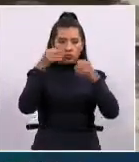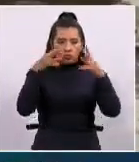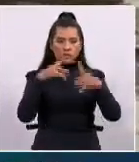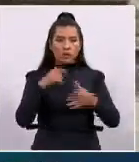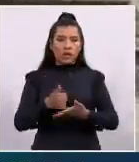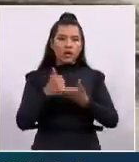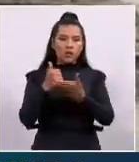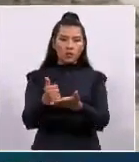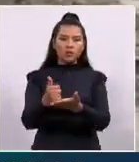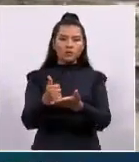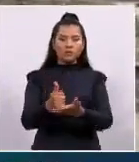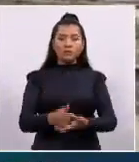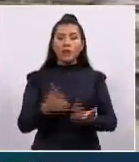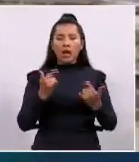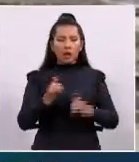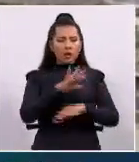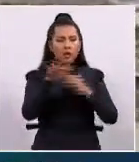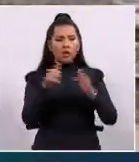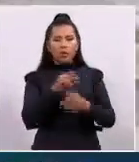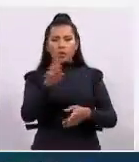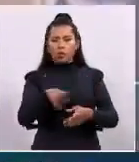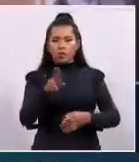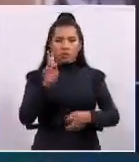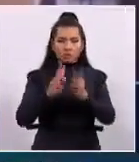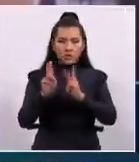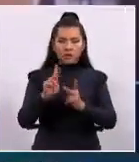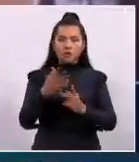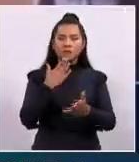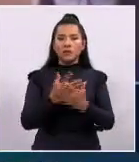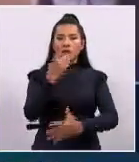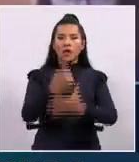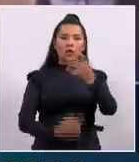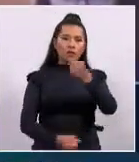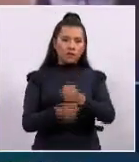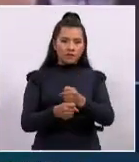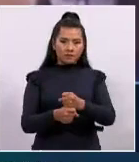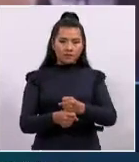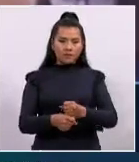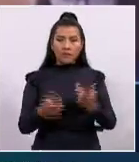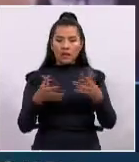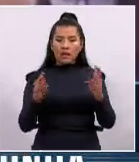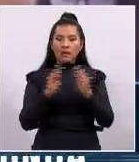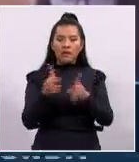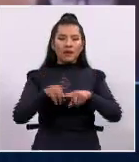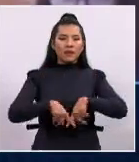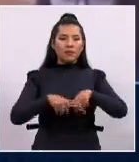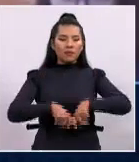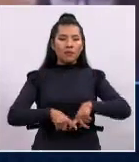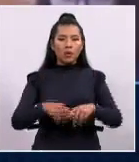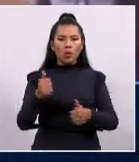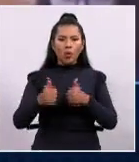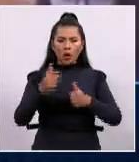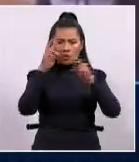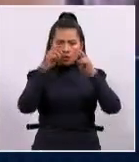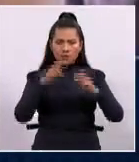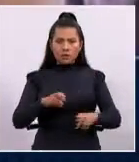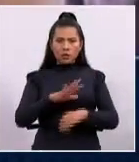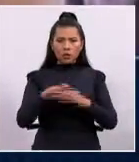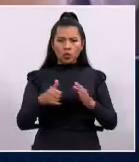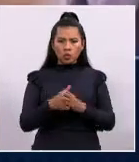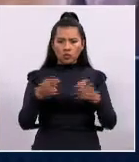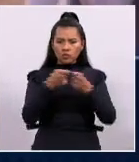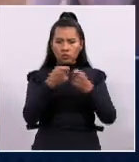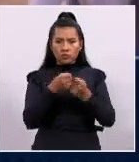impacto en la confianza de los consumidores. La dependencia de la provisión de energía es otro factor